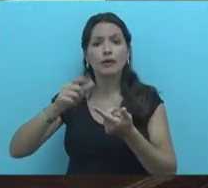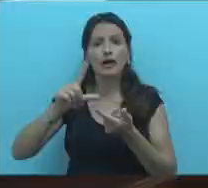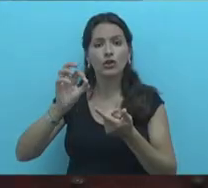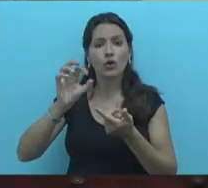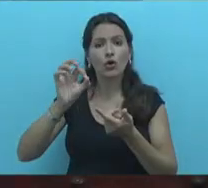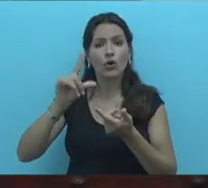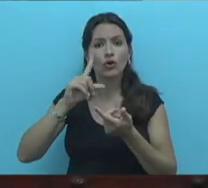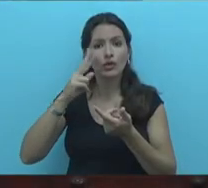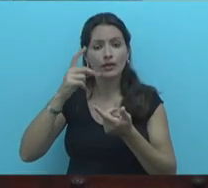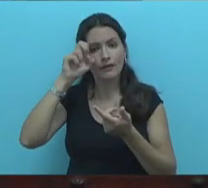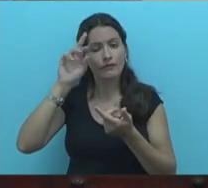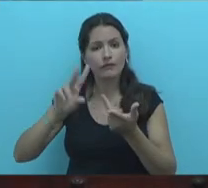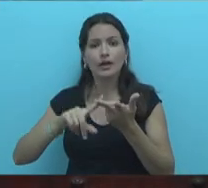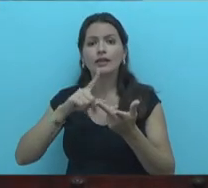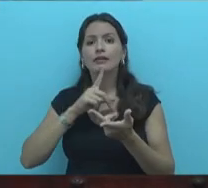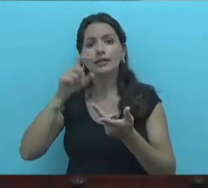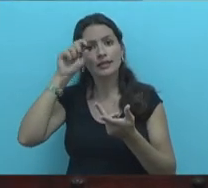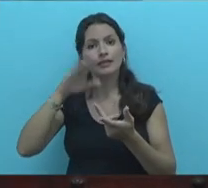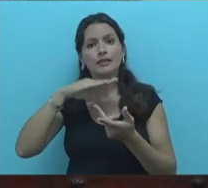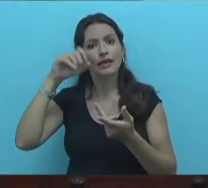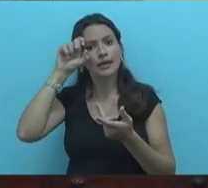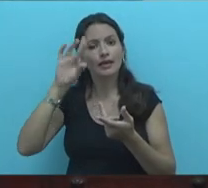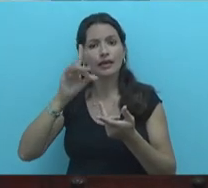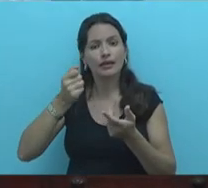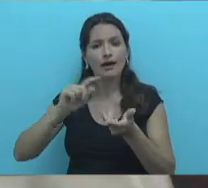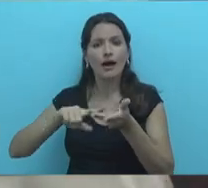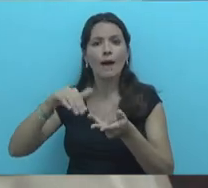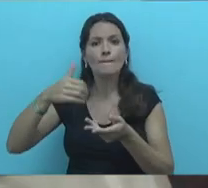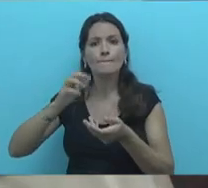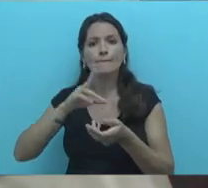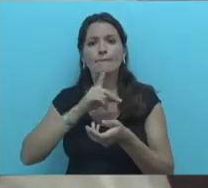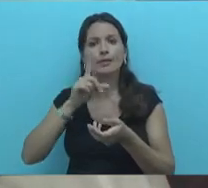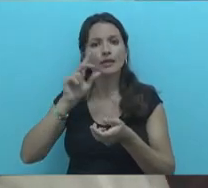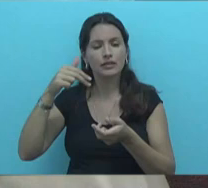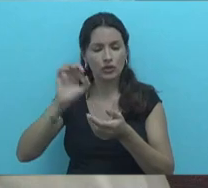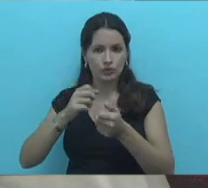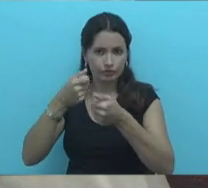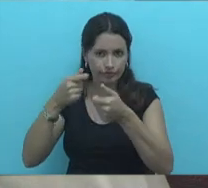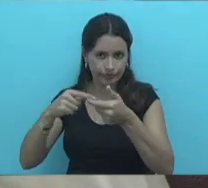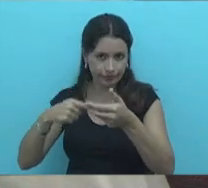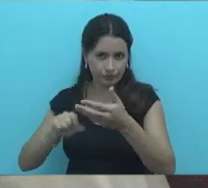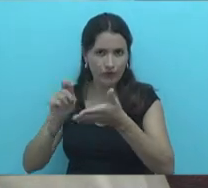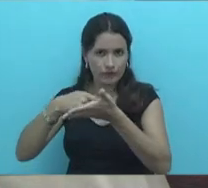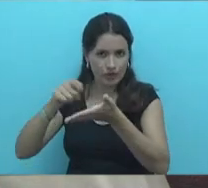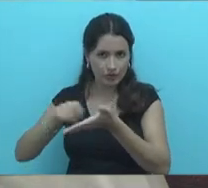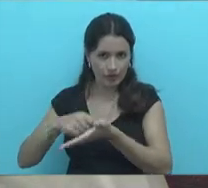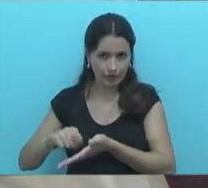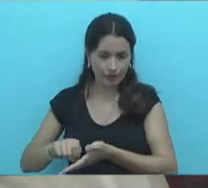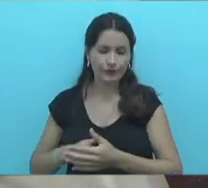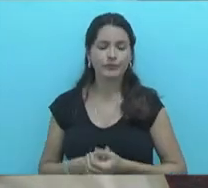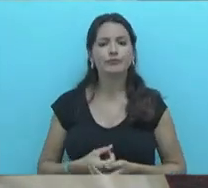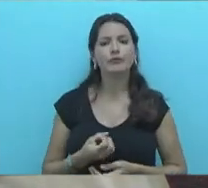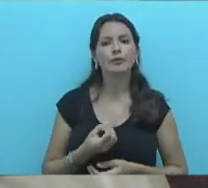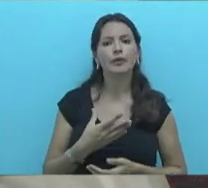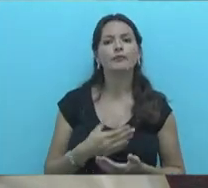diputado. Diputado Real, tiene uso de la palabra. Hola. Sí, señor presidente. Para darle ingreso